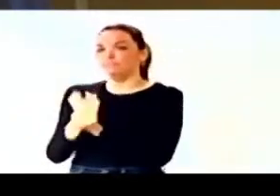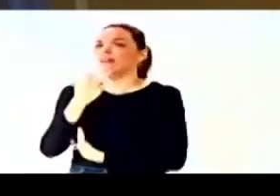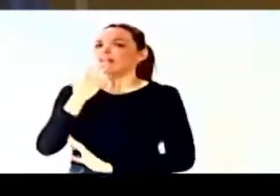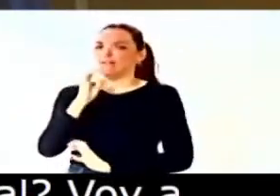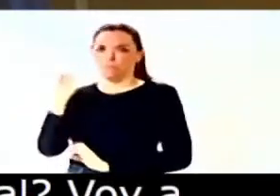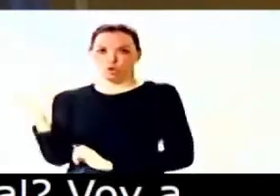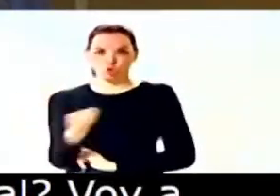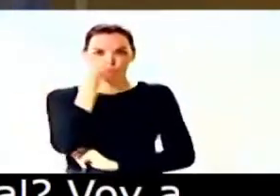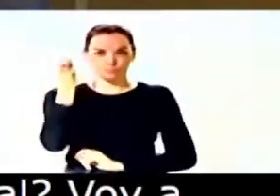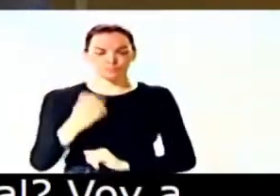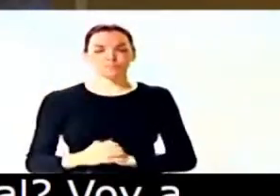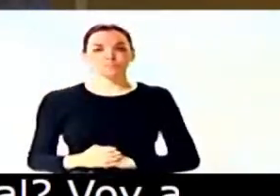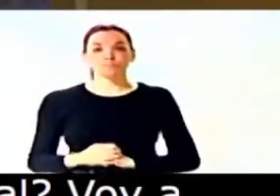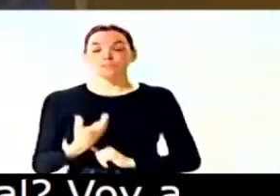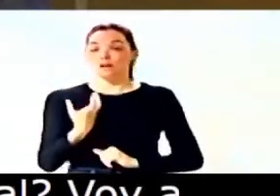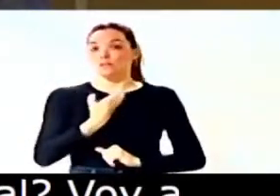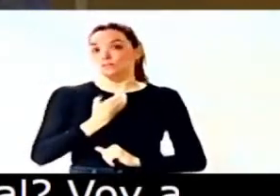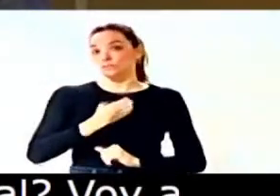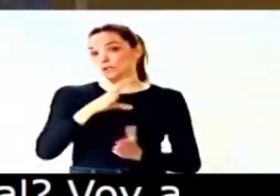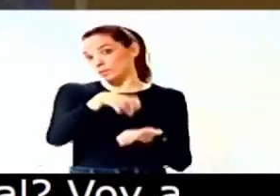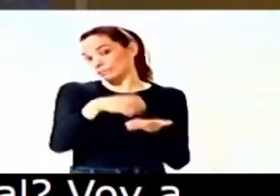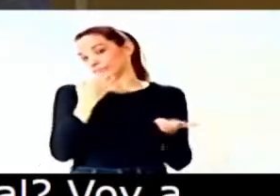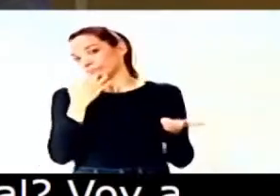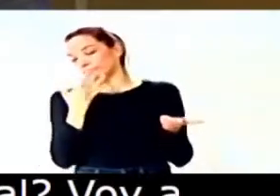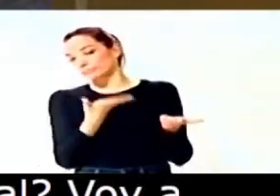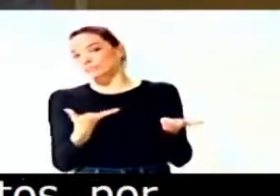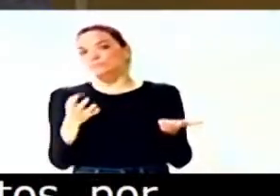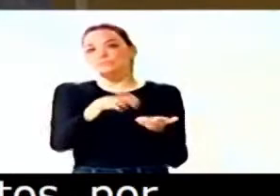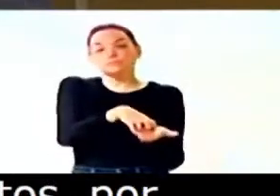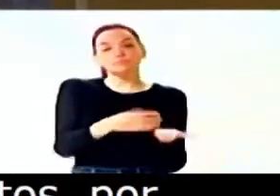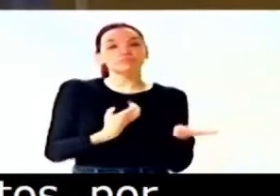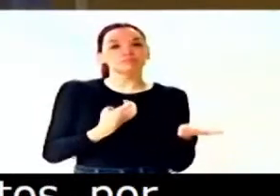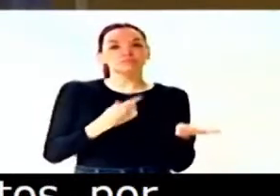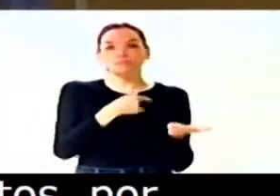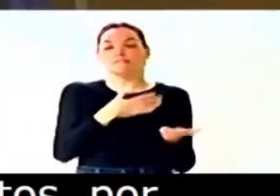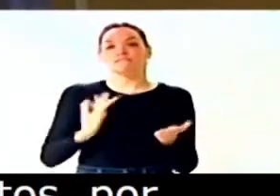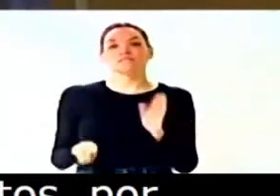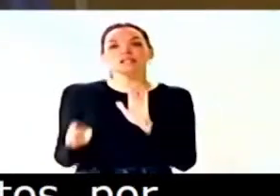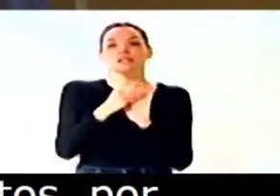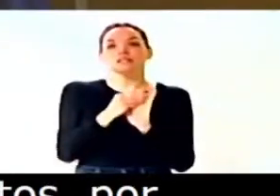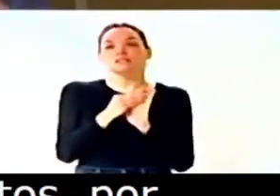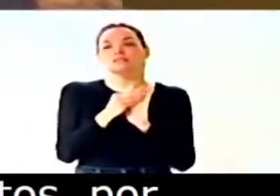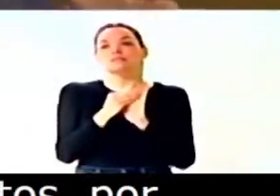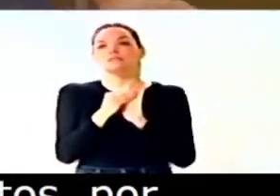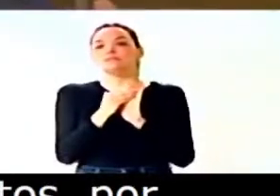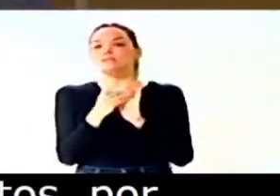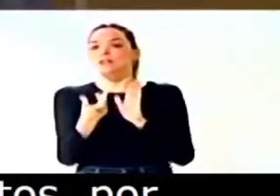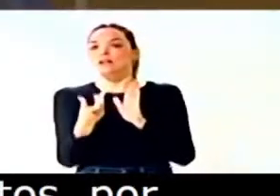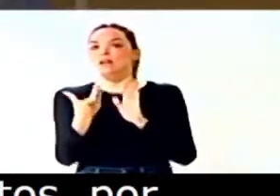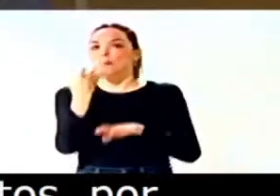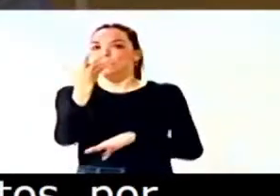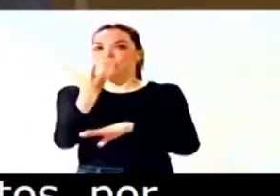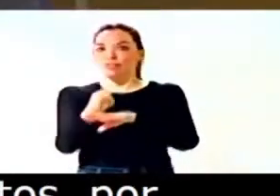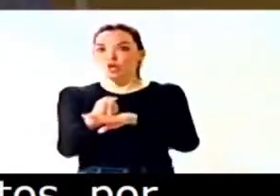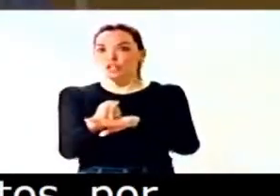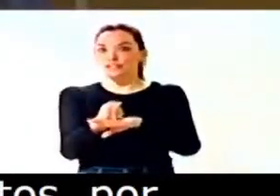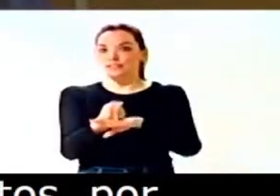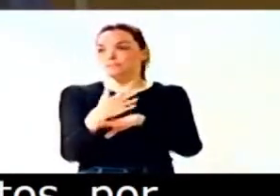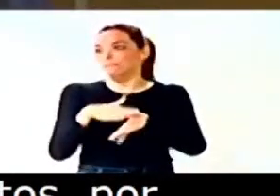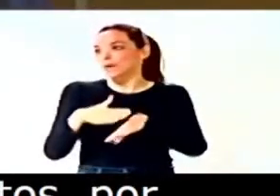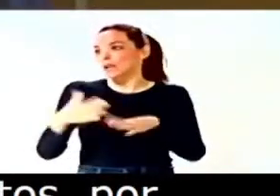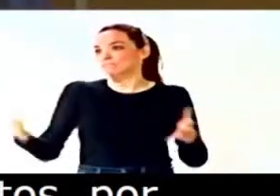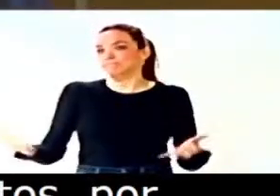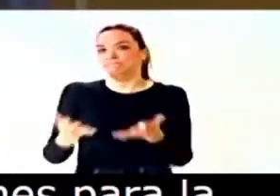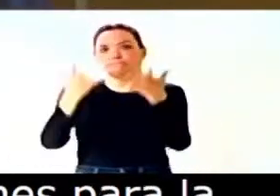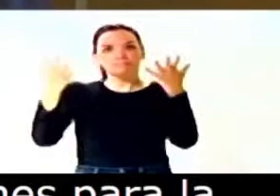ejemplos. Aquellos ayuntamientos, por ejemplo, que quieran implementar aplicaciones para la